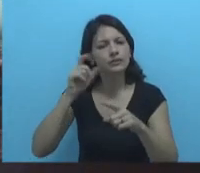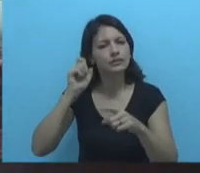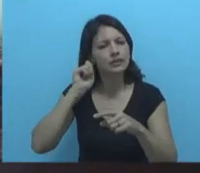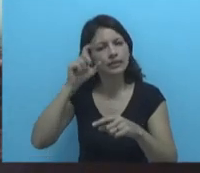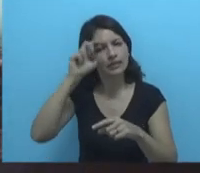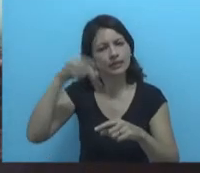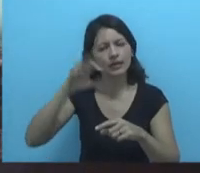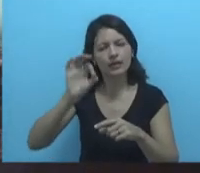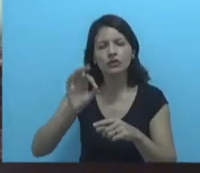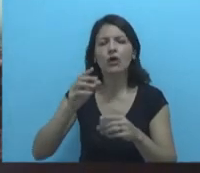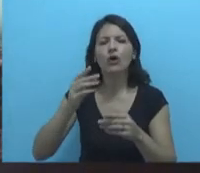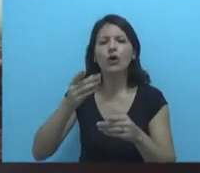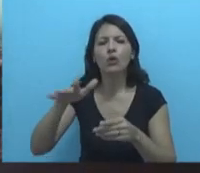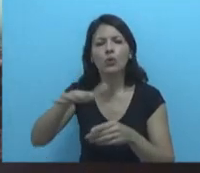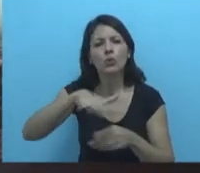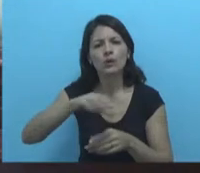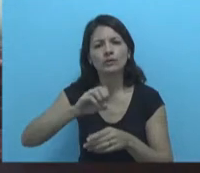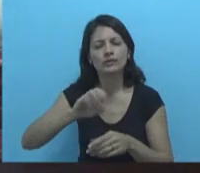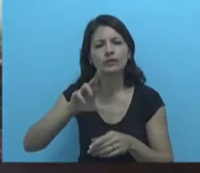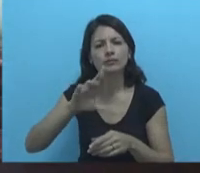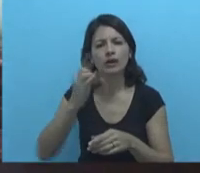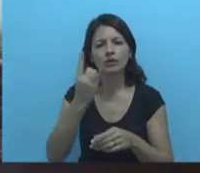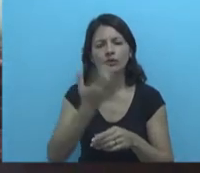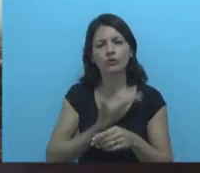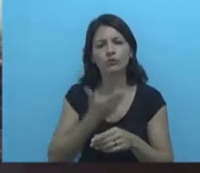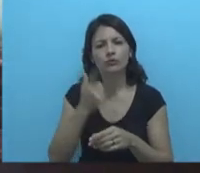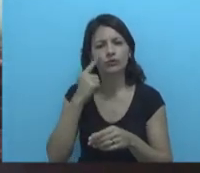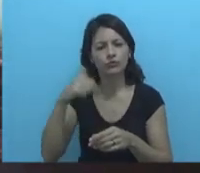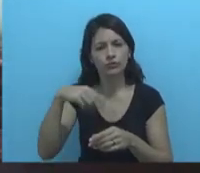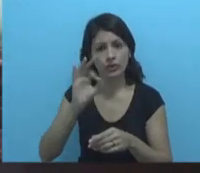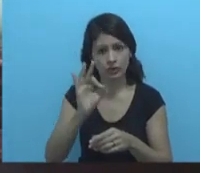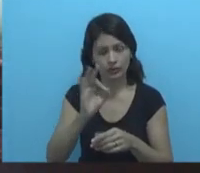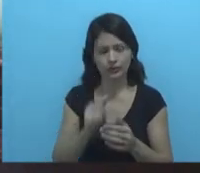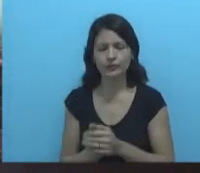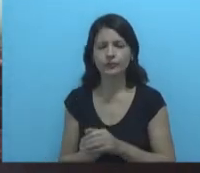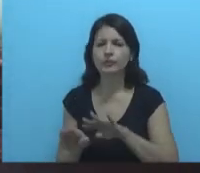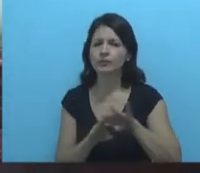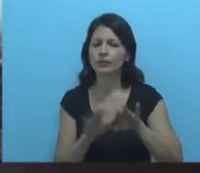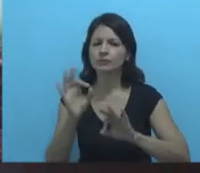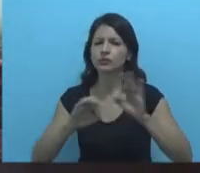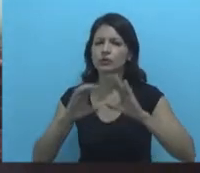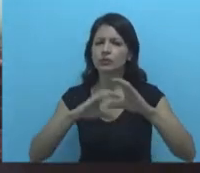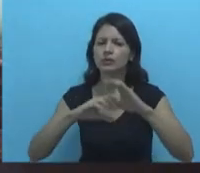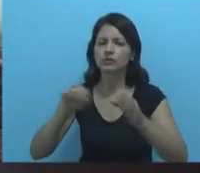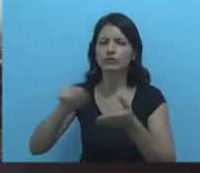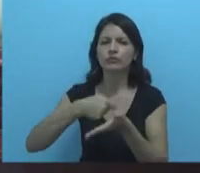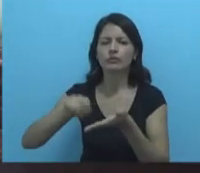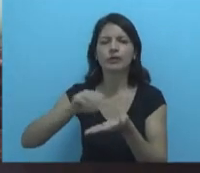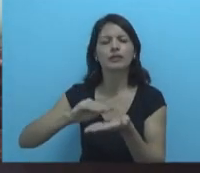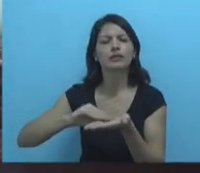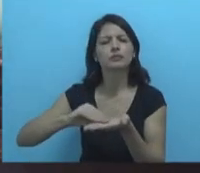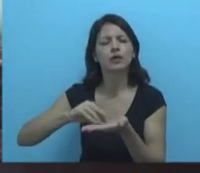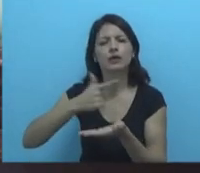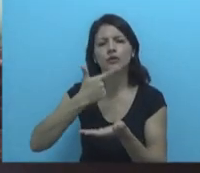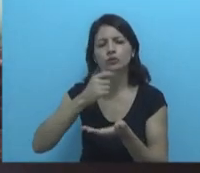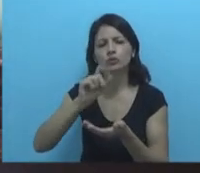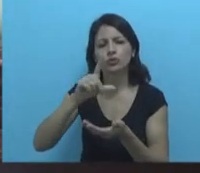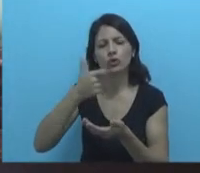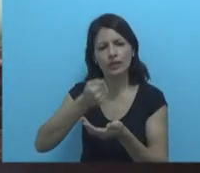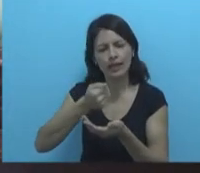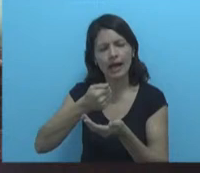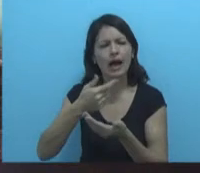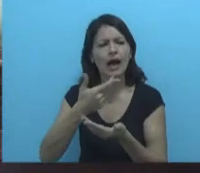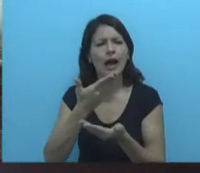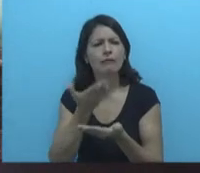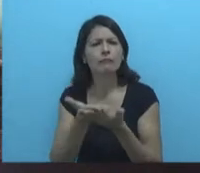Proyecto de comunicación 43.251, diputada Solá, por el cual se solicita disponga informar sobre los distintos